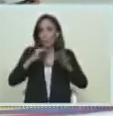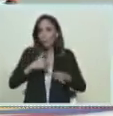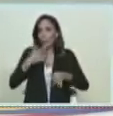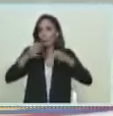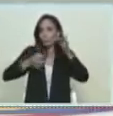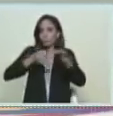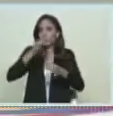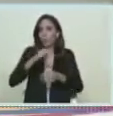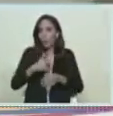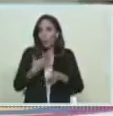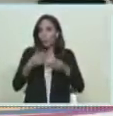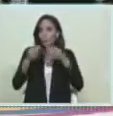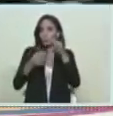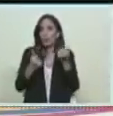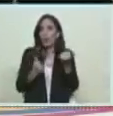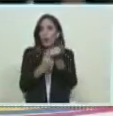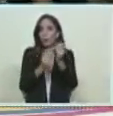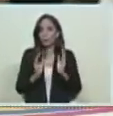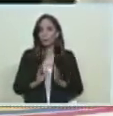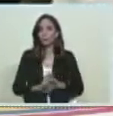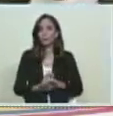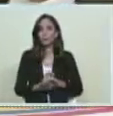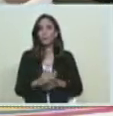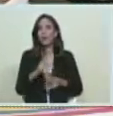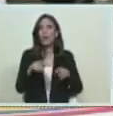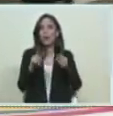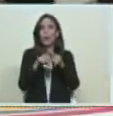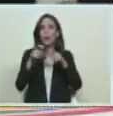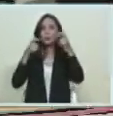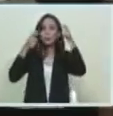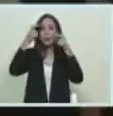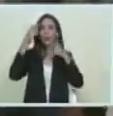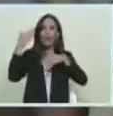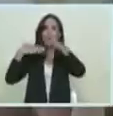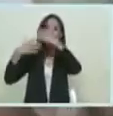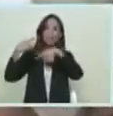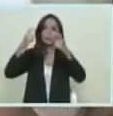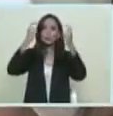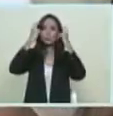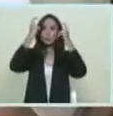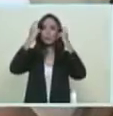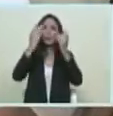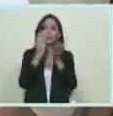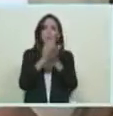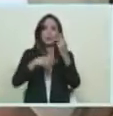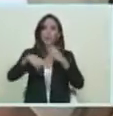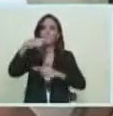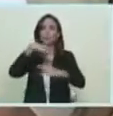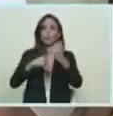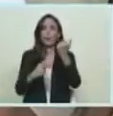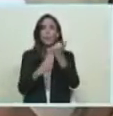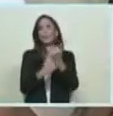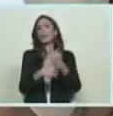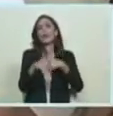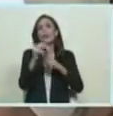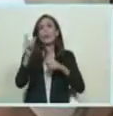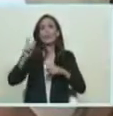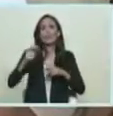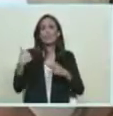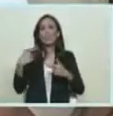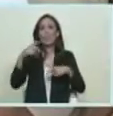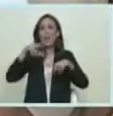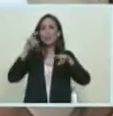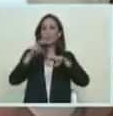presidente, los jóvenes que vamos a tomar la batuta, así como el presidente Chávez nos enseñó, siempre revolucionario, y no necesitamos los que se